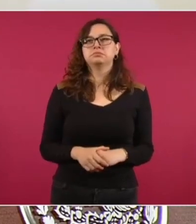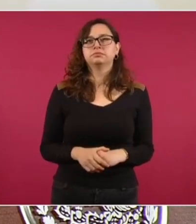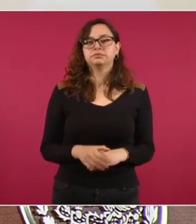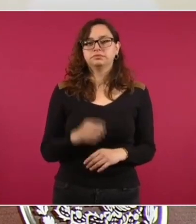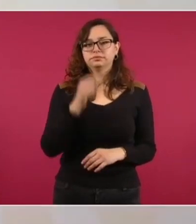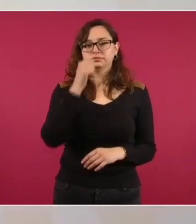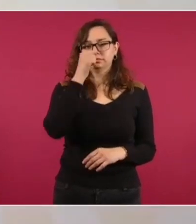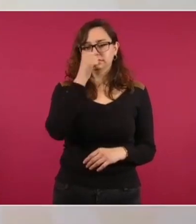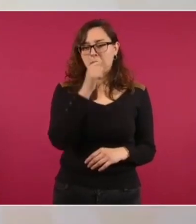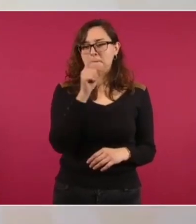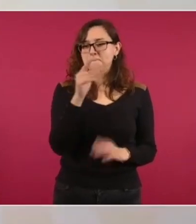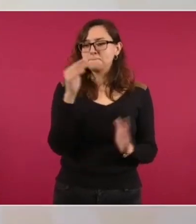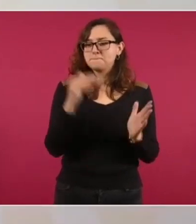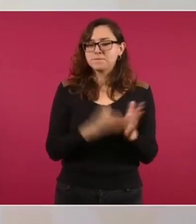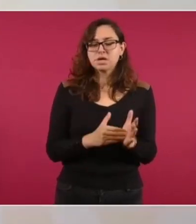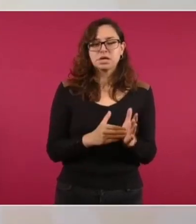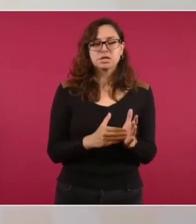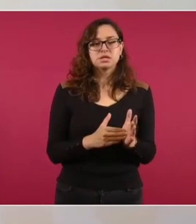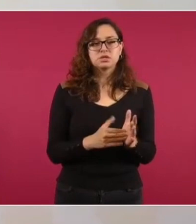es